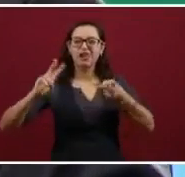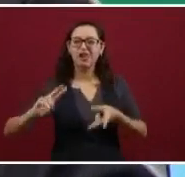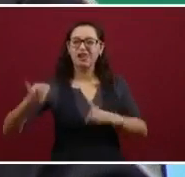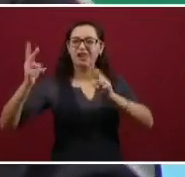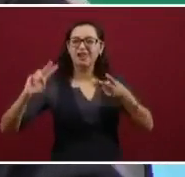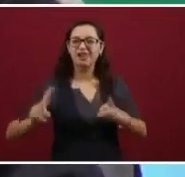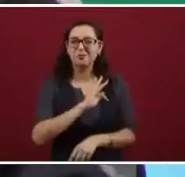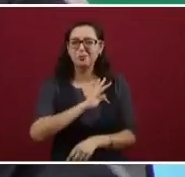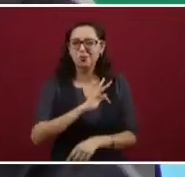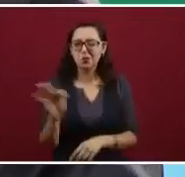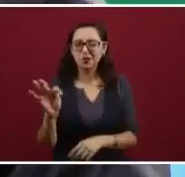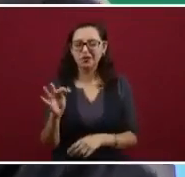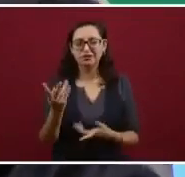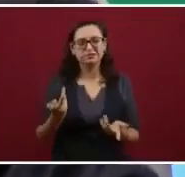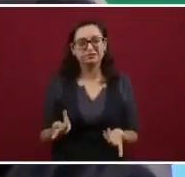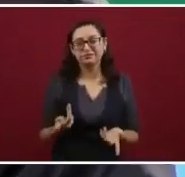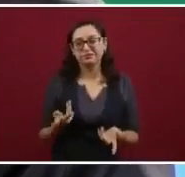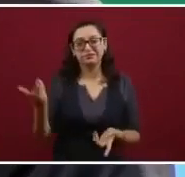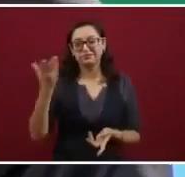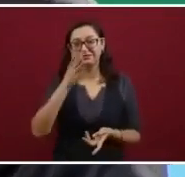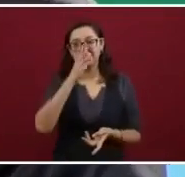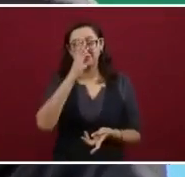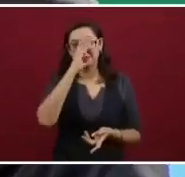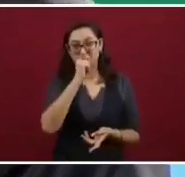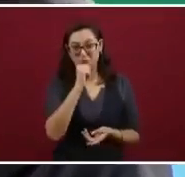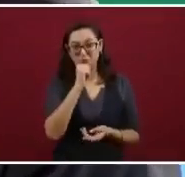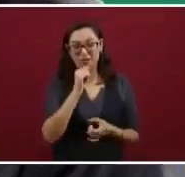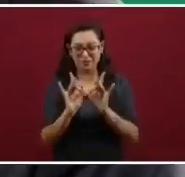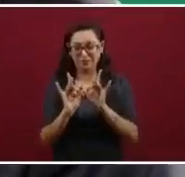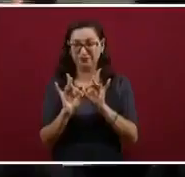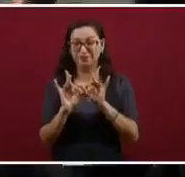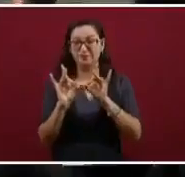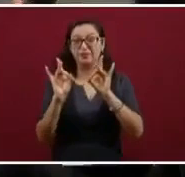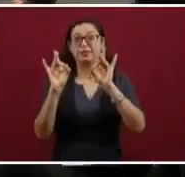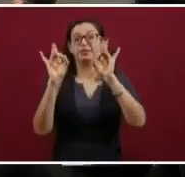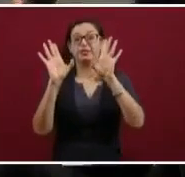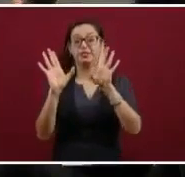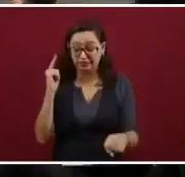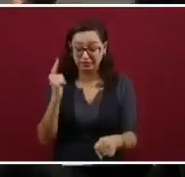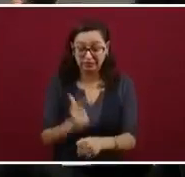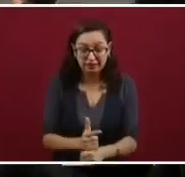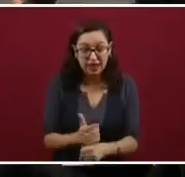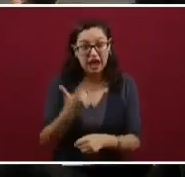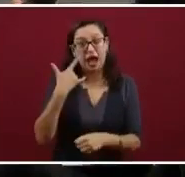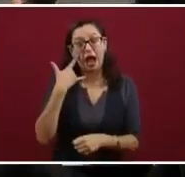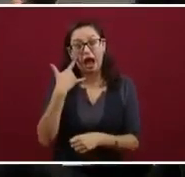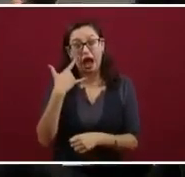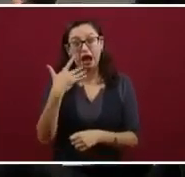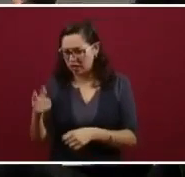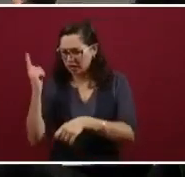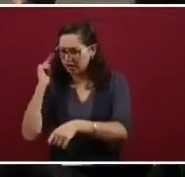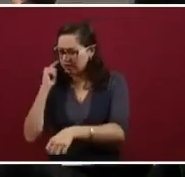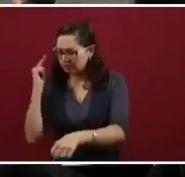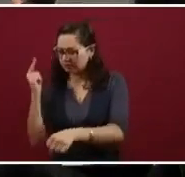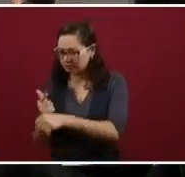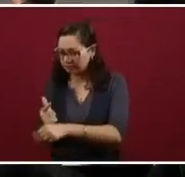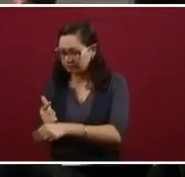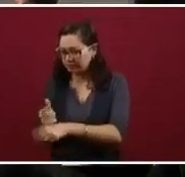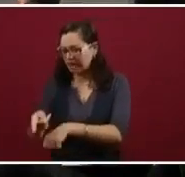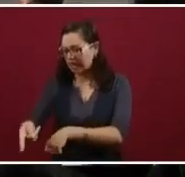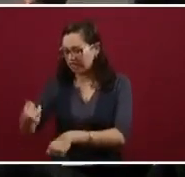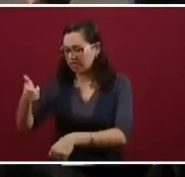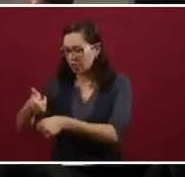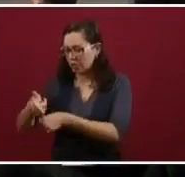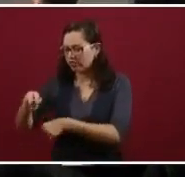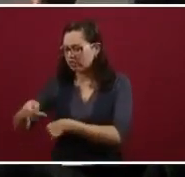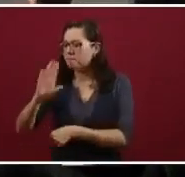pues no lo podemos saber más que en una sola bomba cuando hacemos la verificación antes de que activen el dispositivo. Entonces, pues por eso